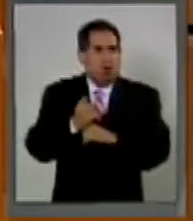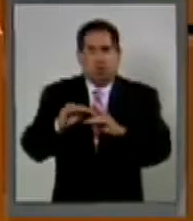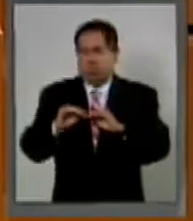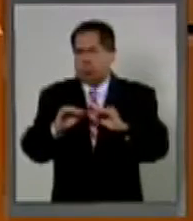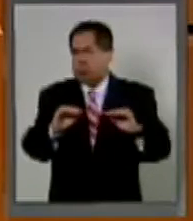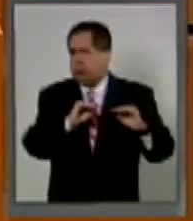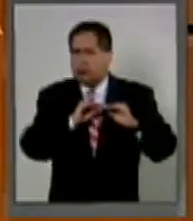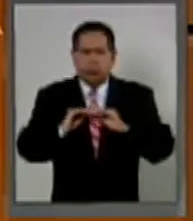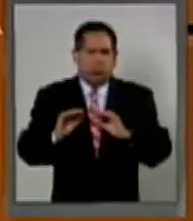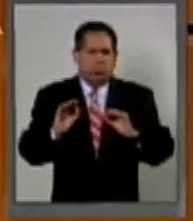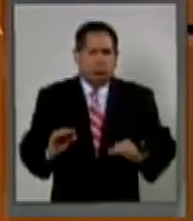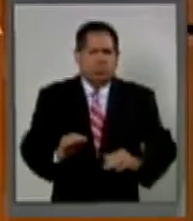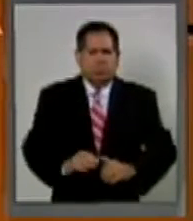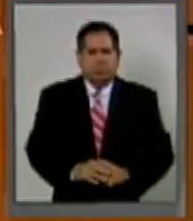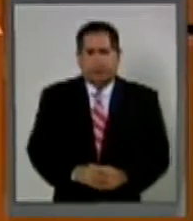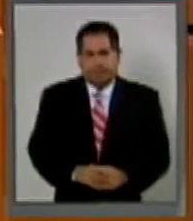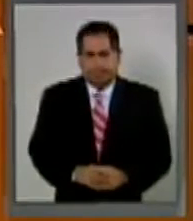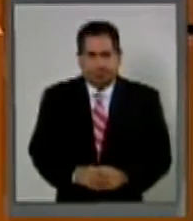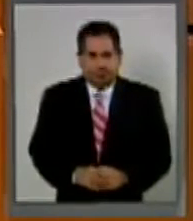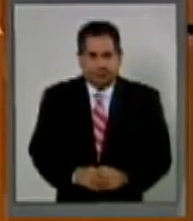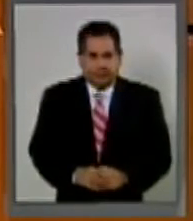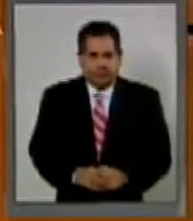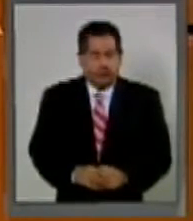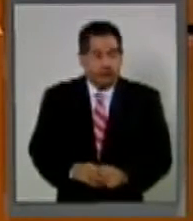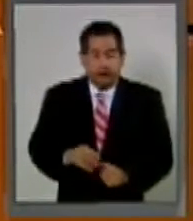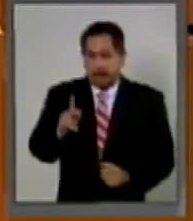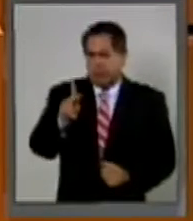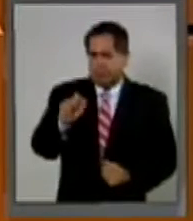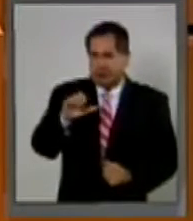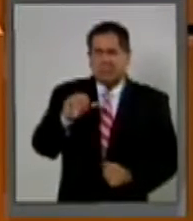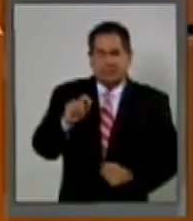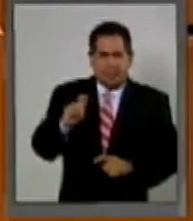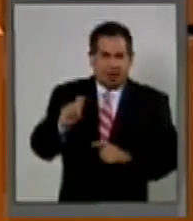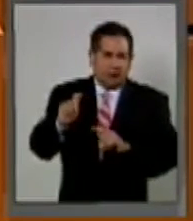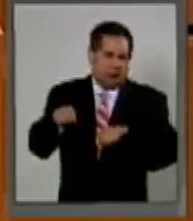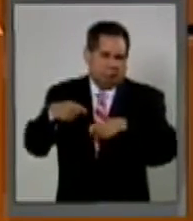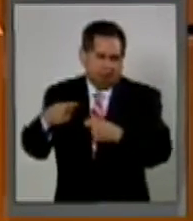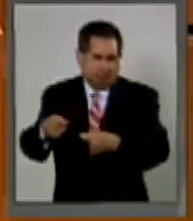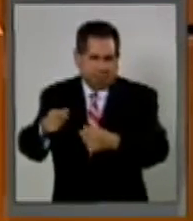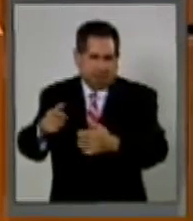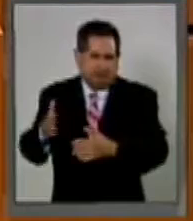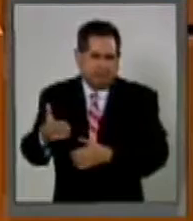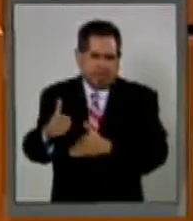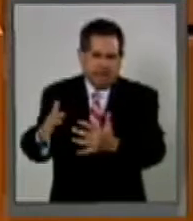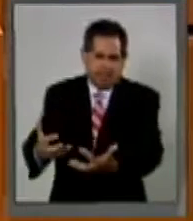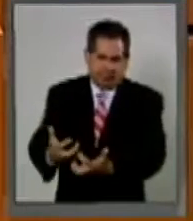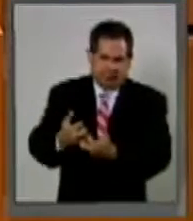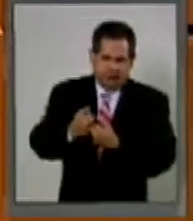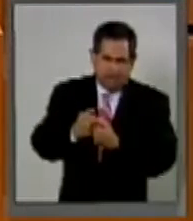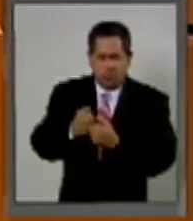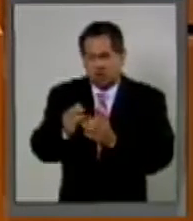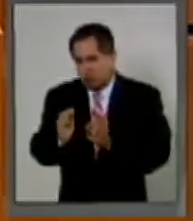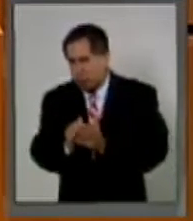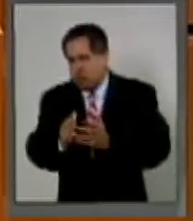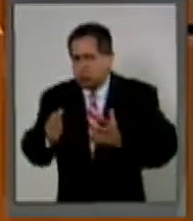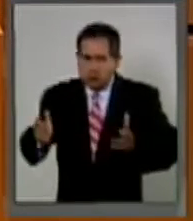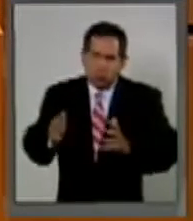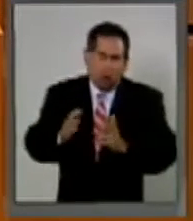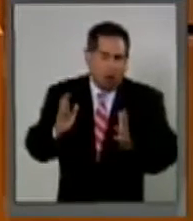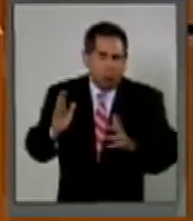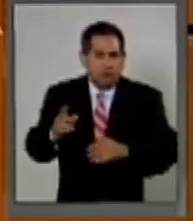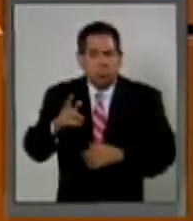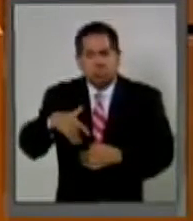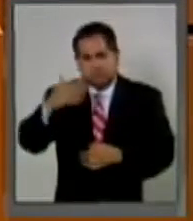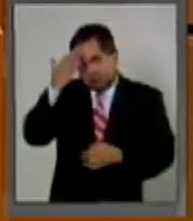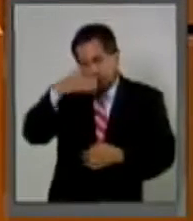en el ecosistema. La pesca, por su parte, en menor escala, compañeras y compañeros, como todos sabemos, casi